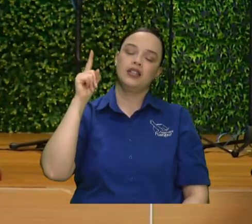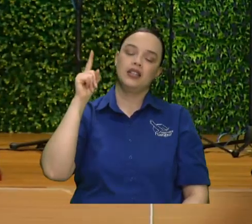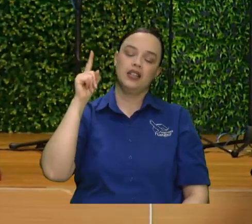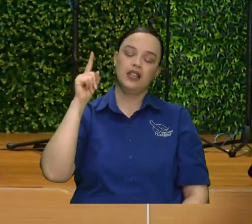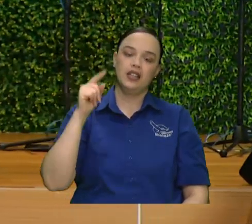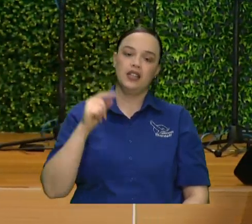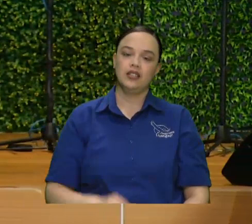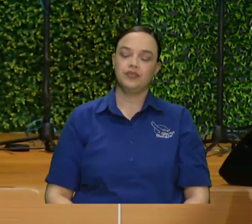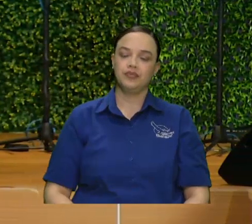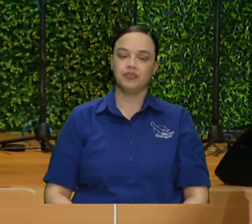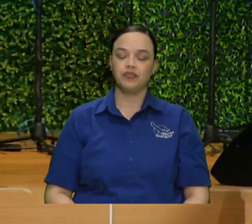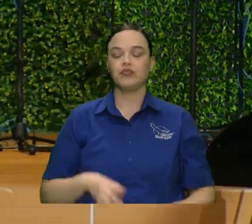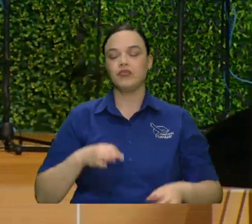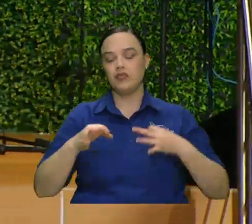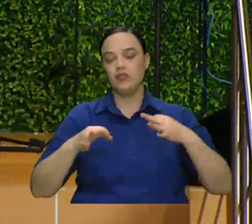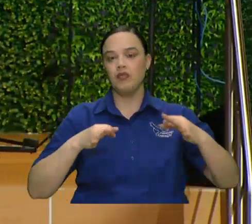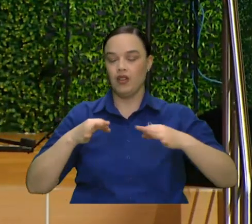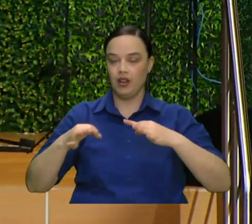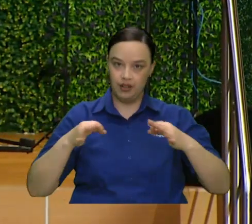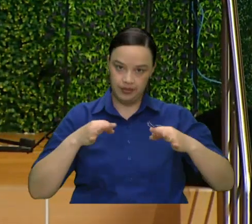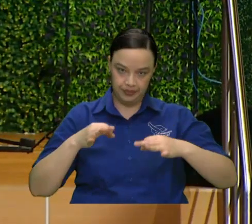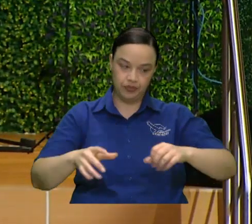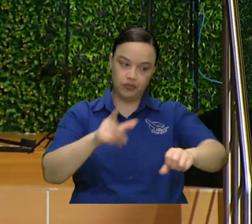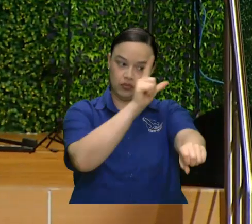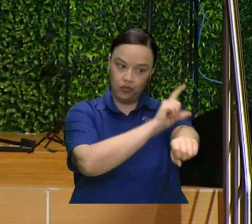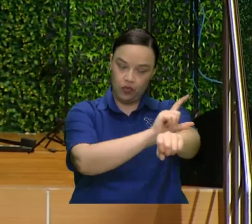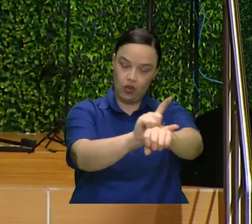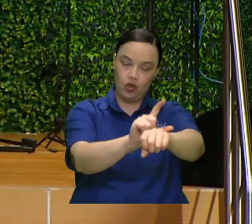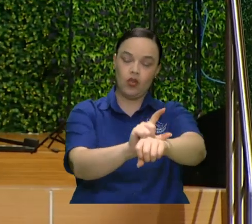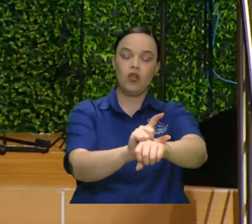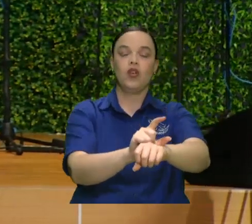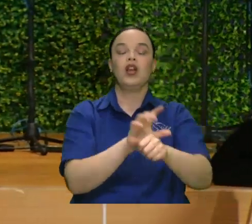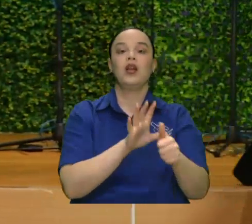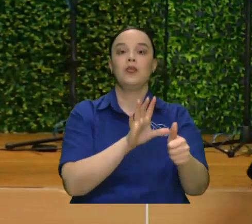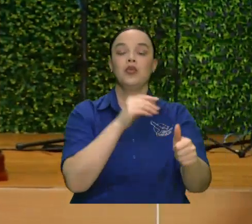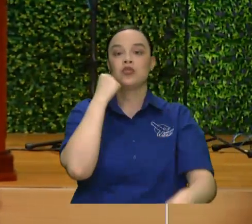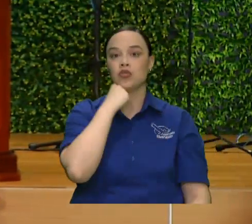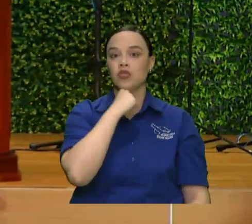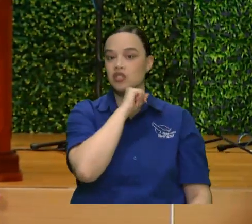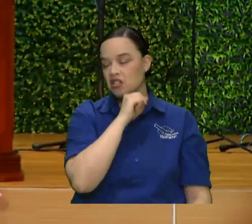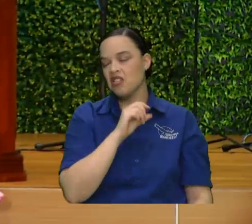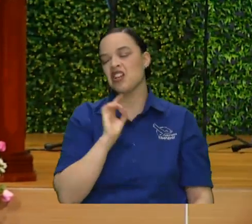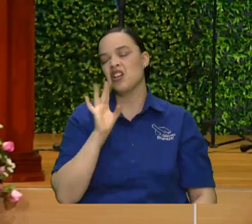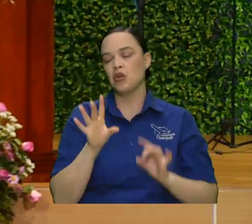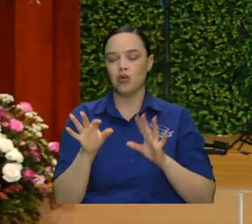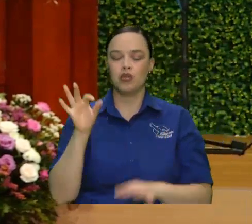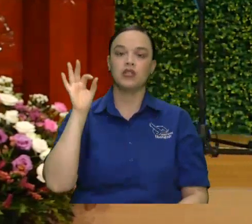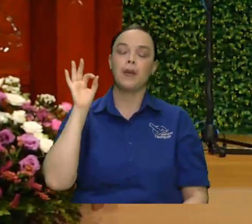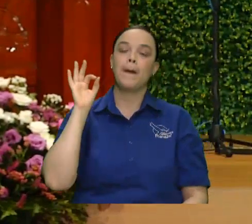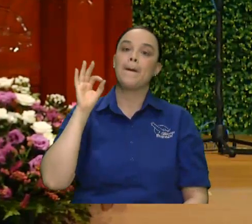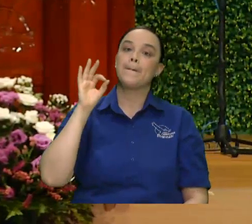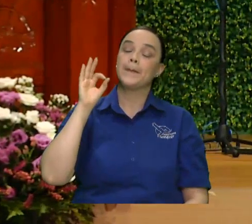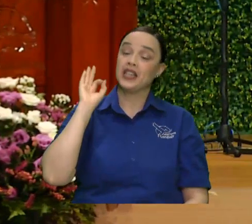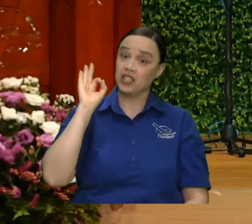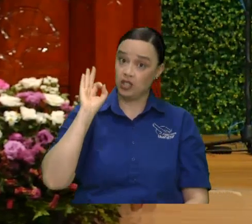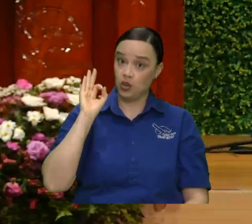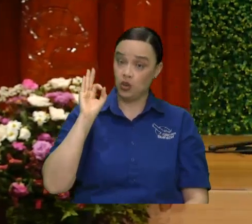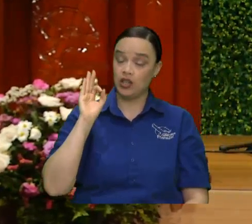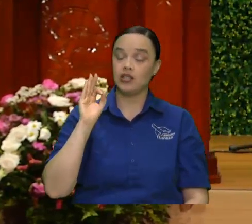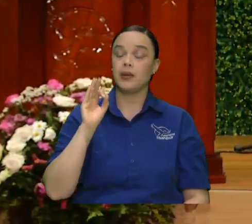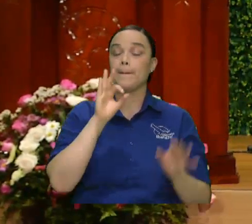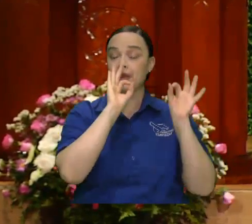siervo del señor han estado predicando en los últimos días desde este púlpito y de alguna manera tendríamos que